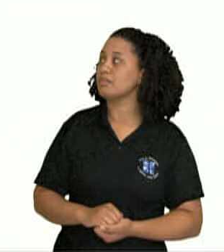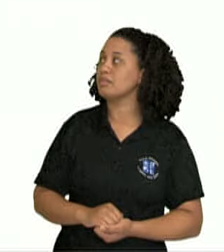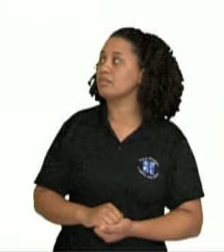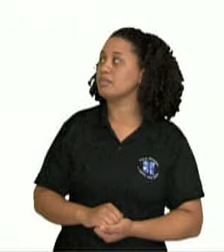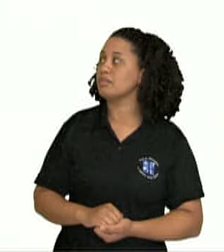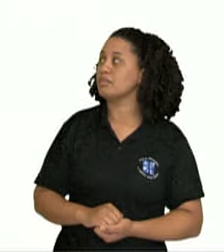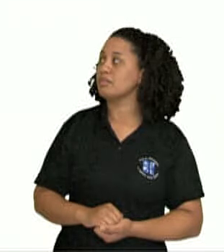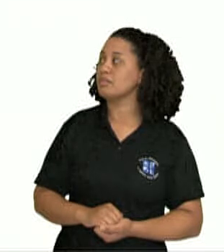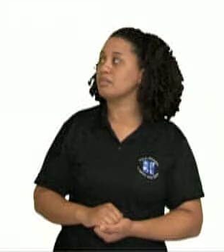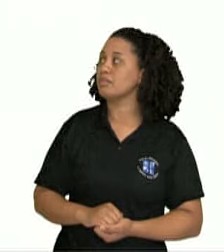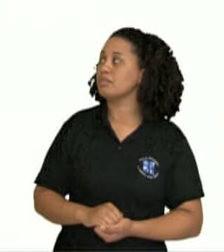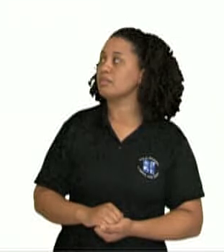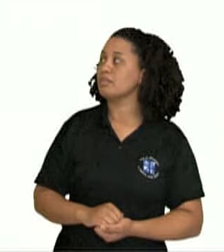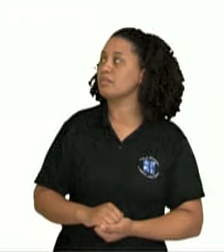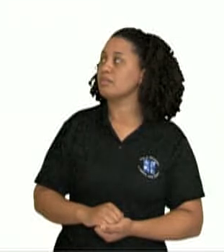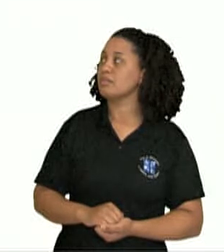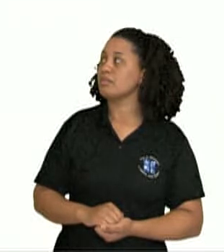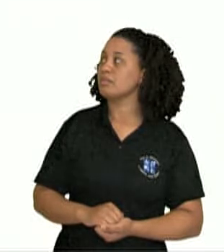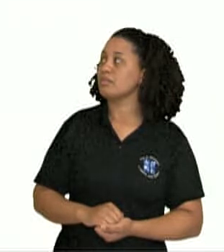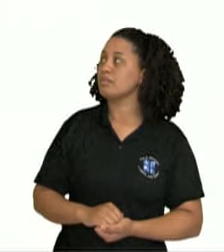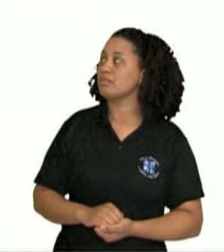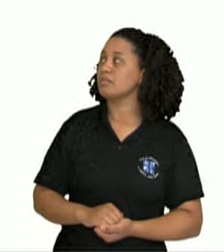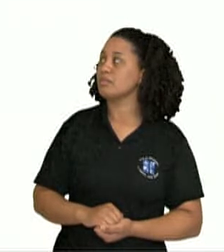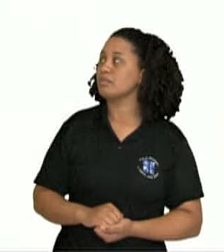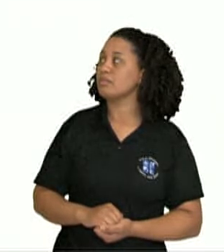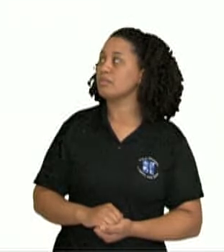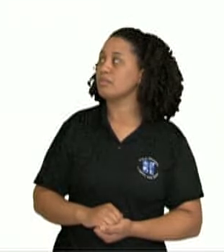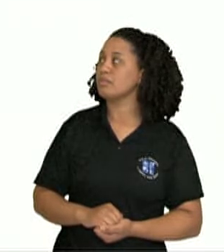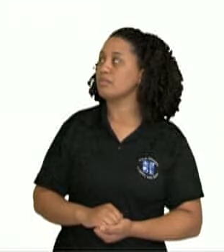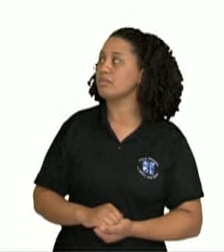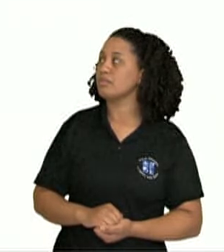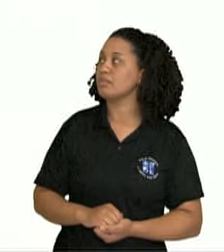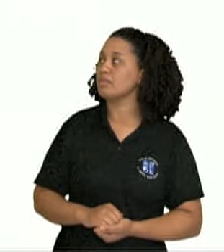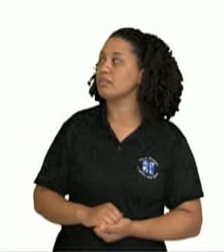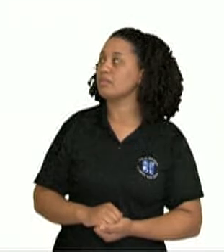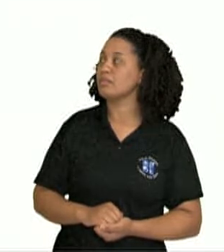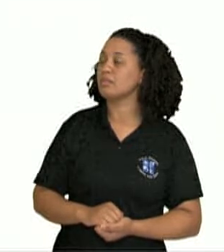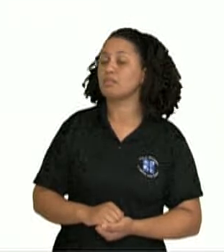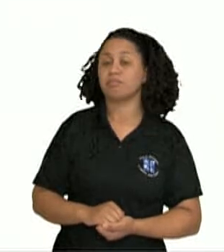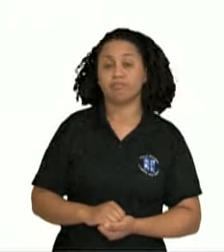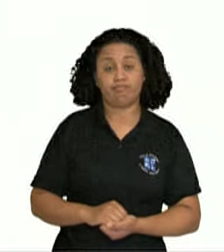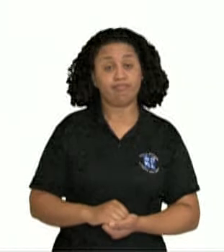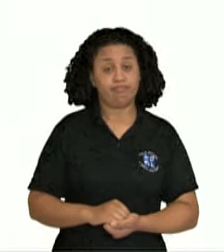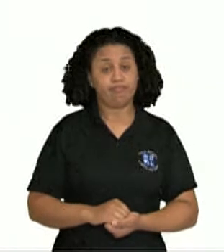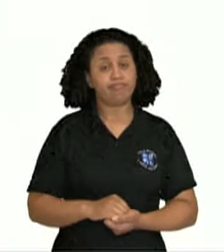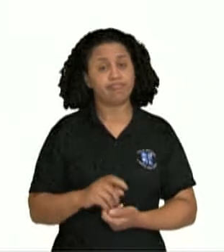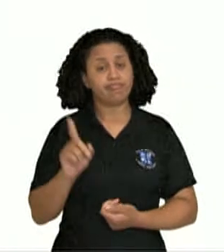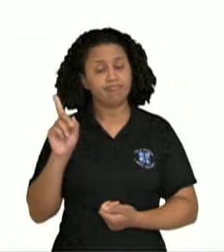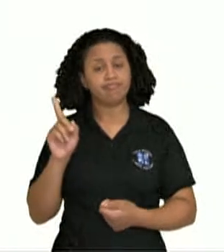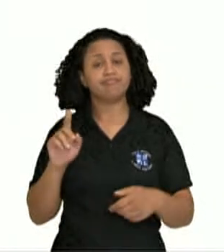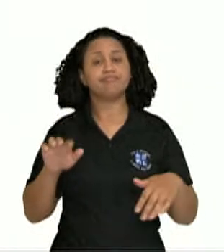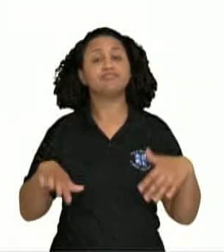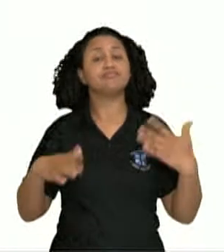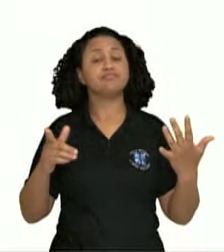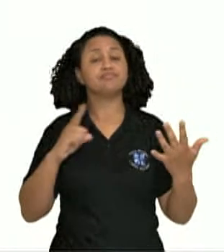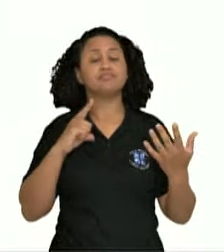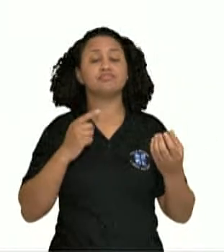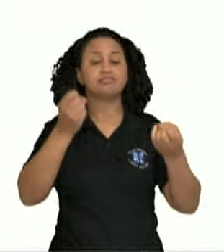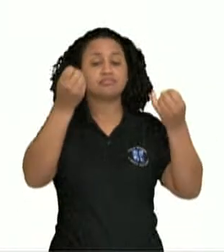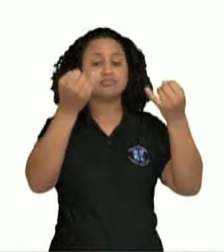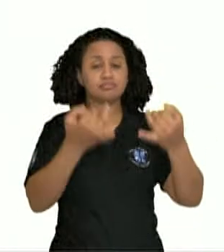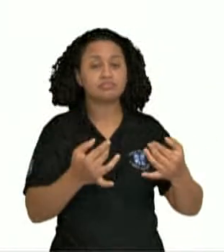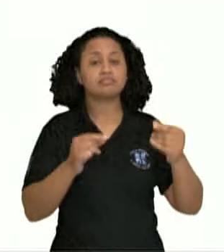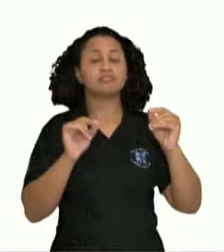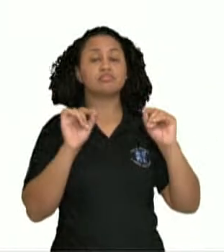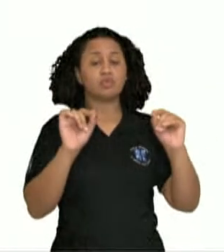presente. Lo que cambia es tu manera de afrontar la situación. Então, temos aí a definição, né? Até